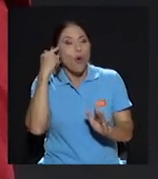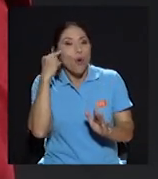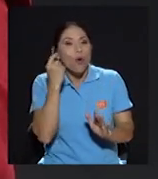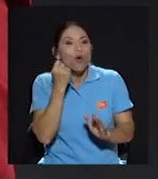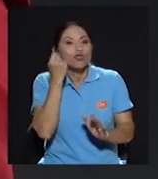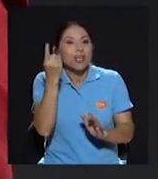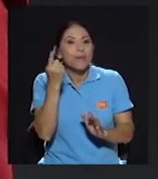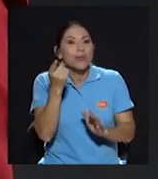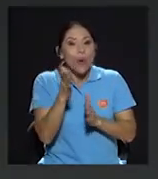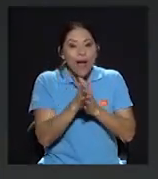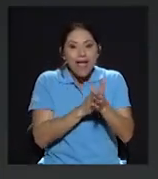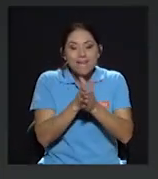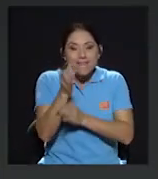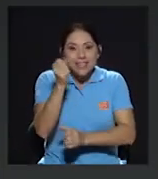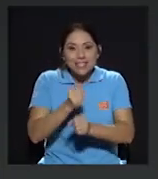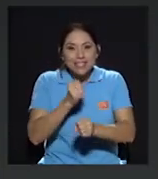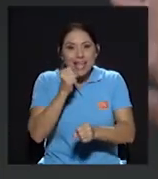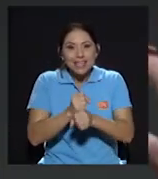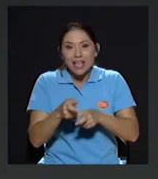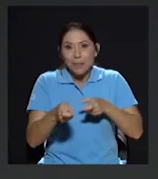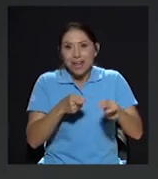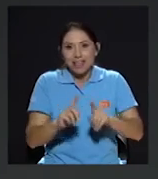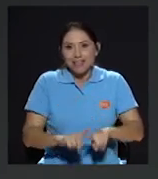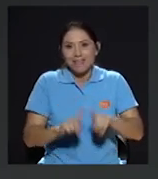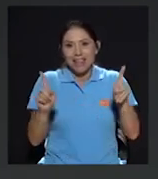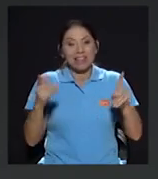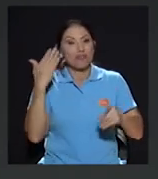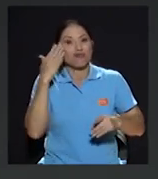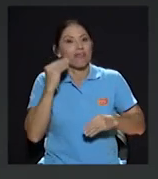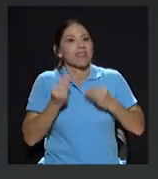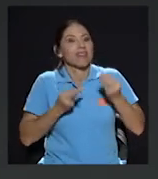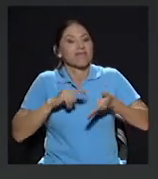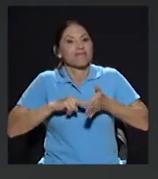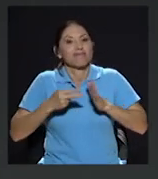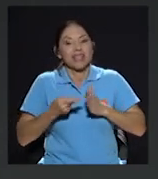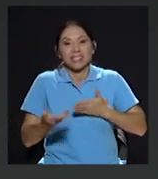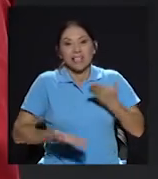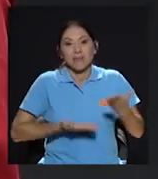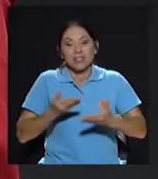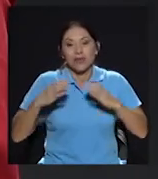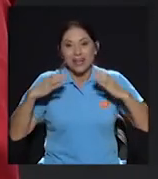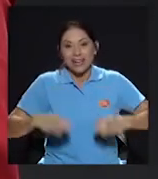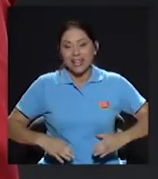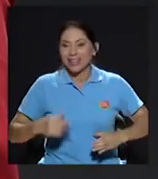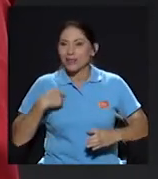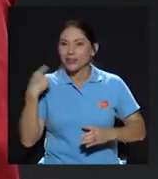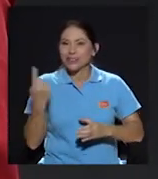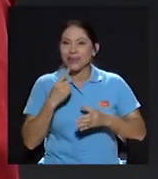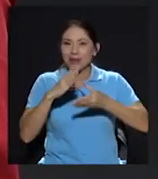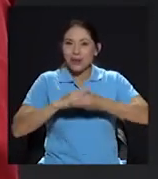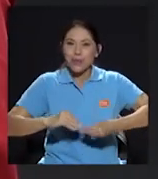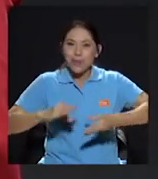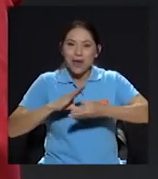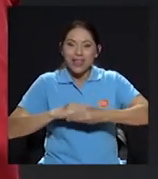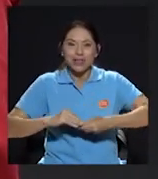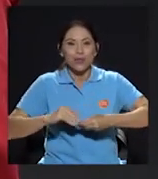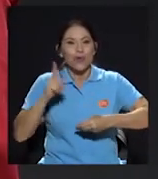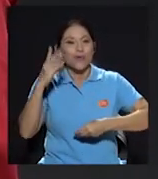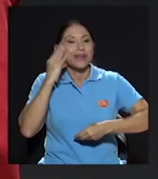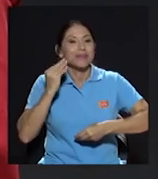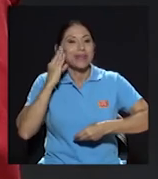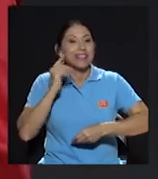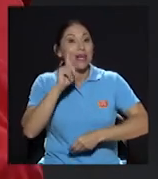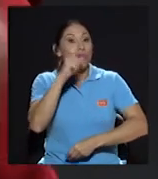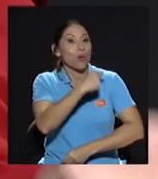manejada después que muy reverente de servicio al cliente yo siempre cuento la anécdota de un jefe de un gerente de un banco del